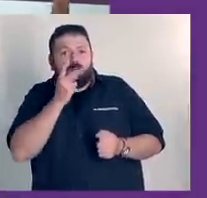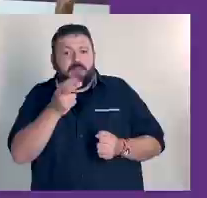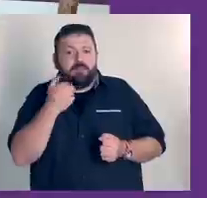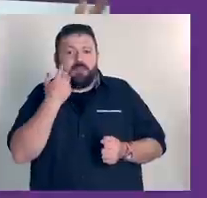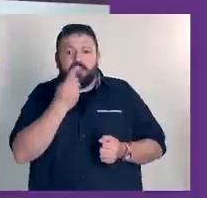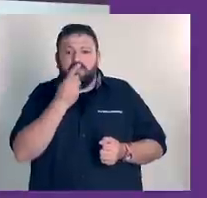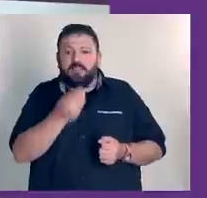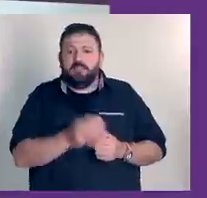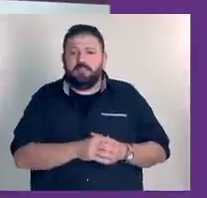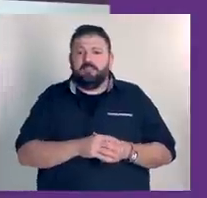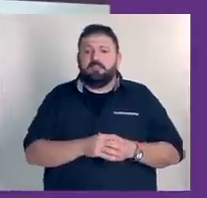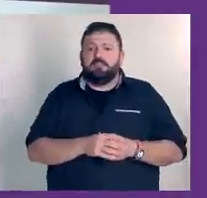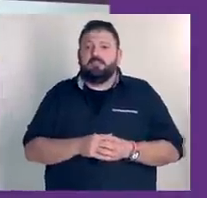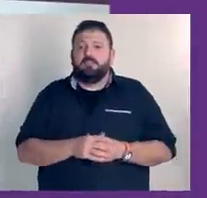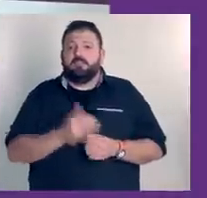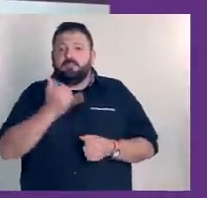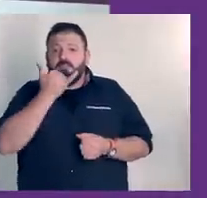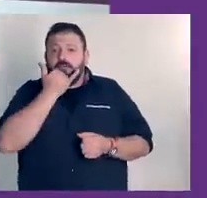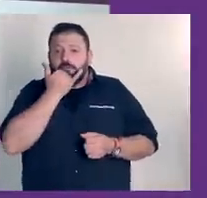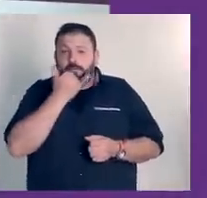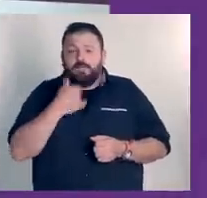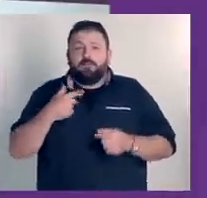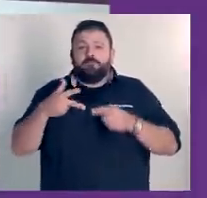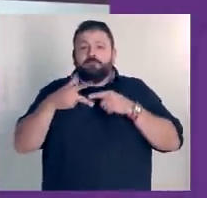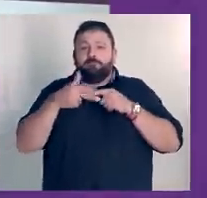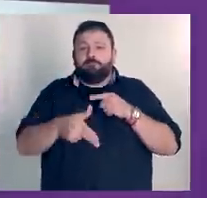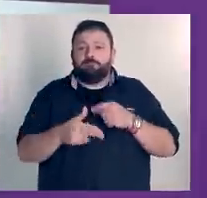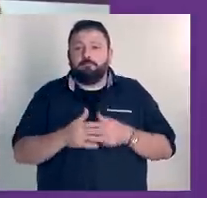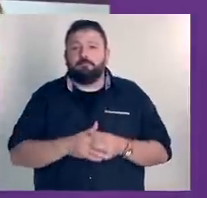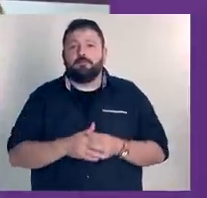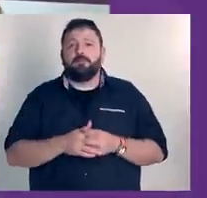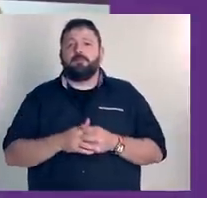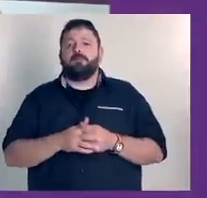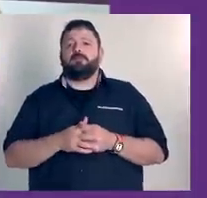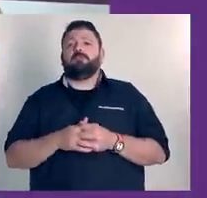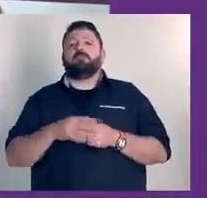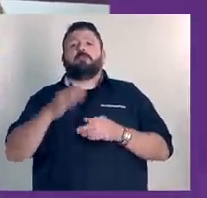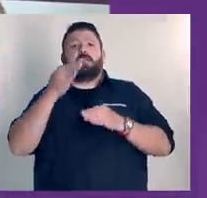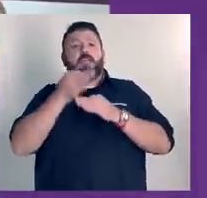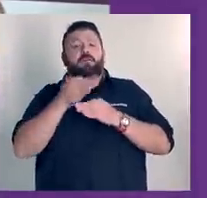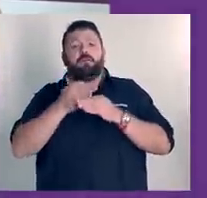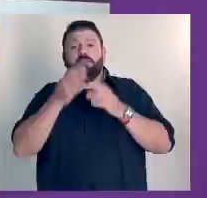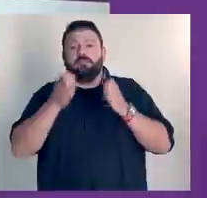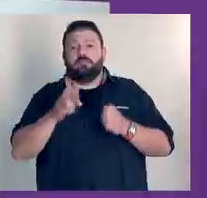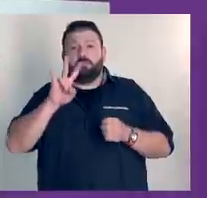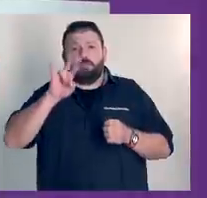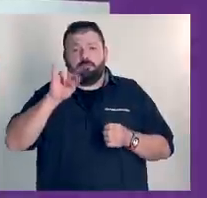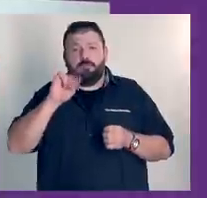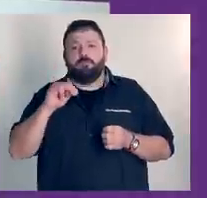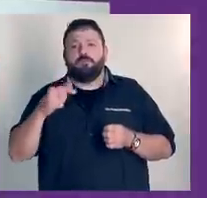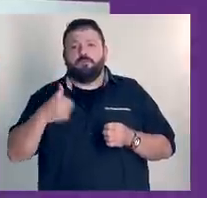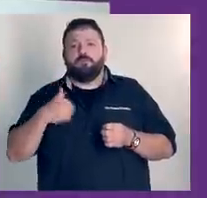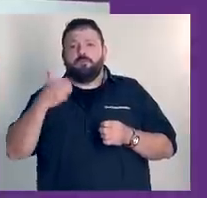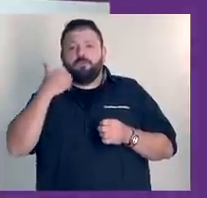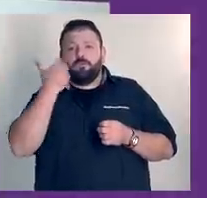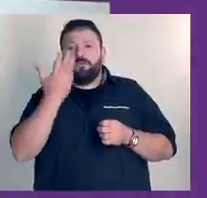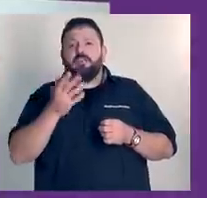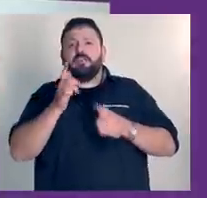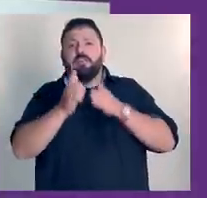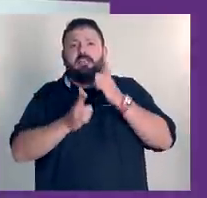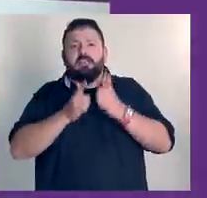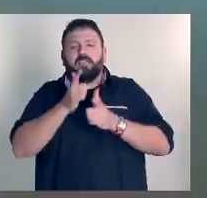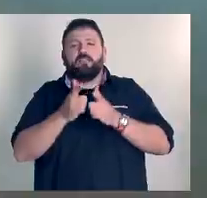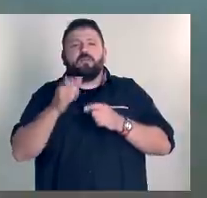ya saludo. Ya para firme. Perdón, Clau, te interrumpí. No, es que por ahora favor. Estamos en vivo, entonces me llega un poquito más lento el